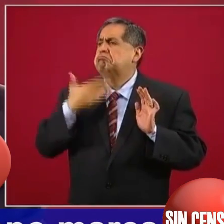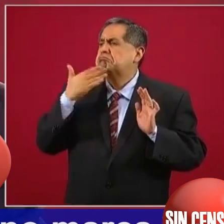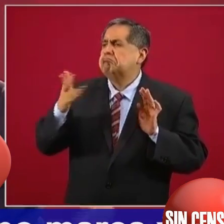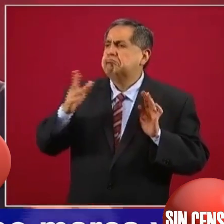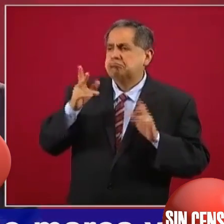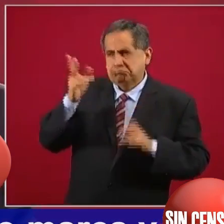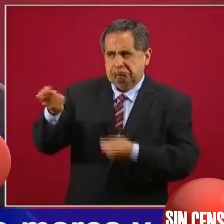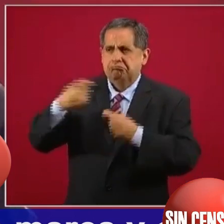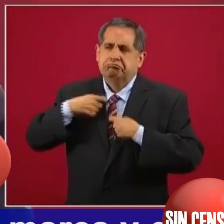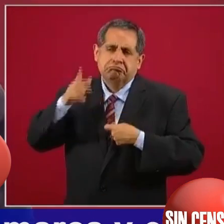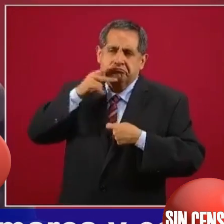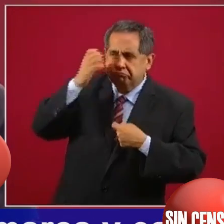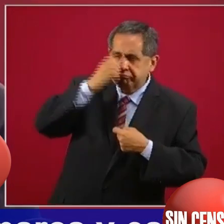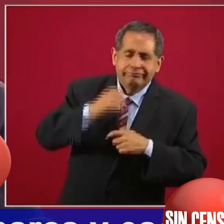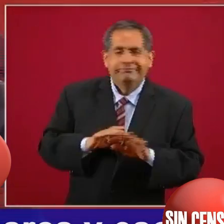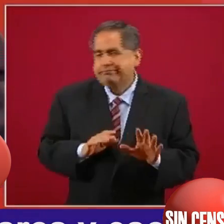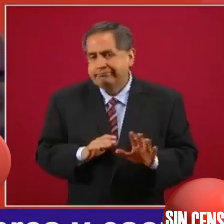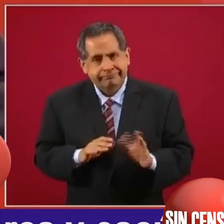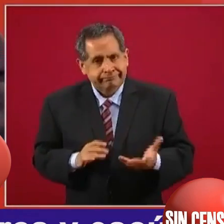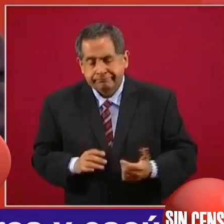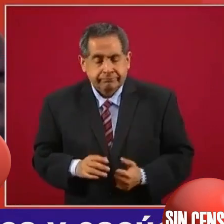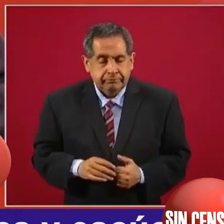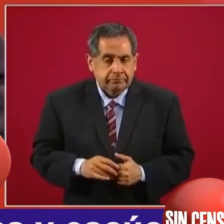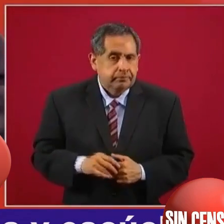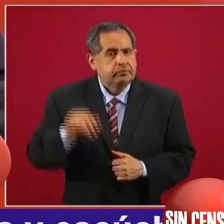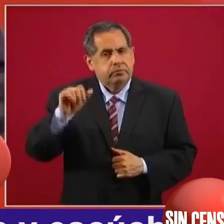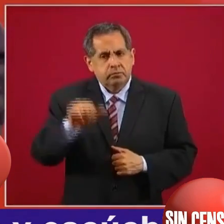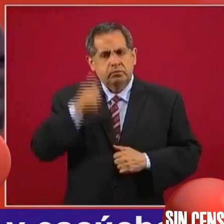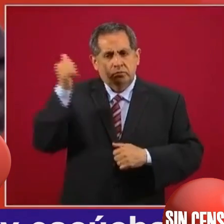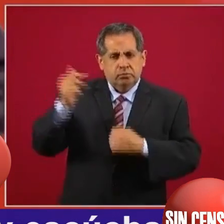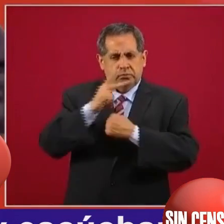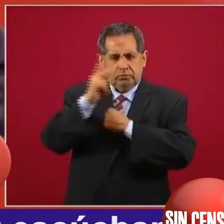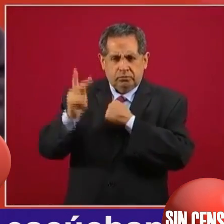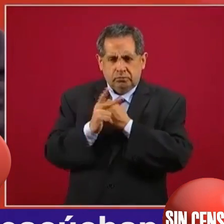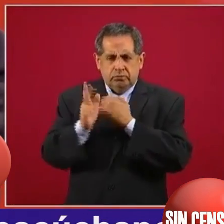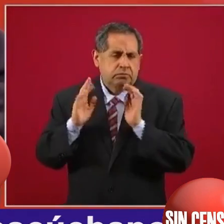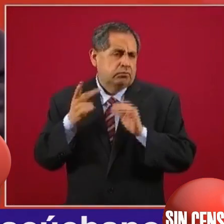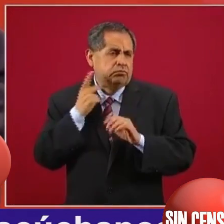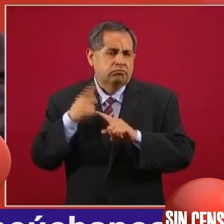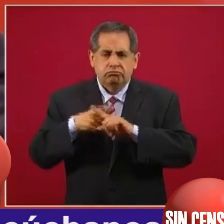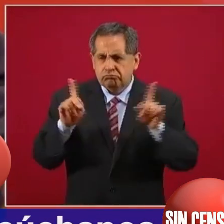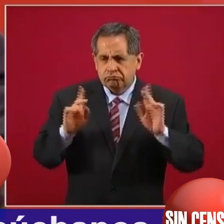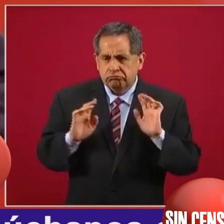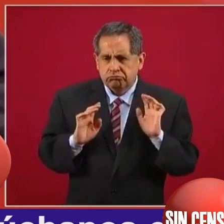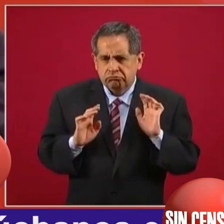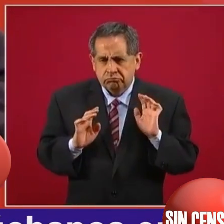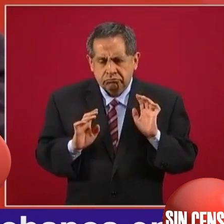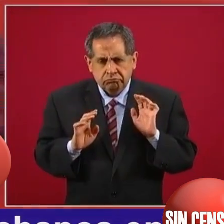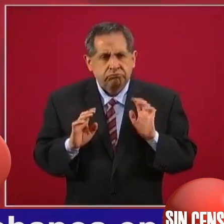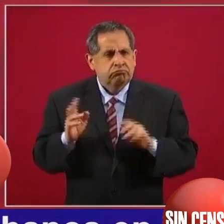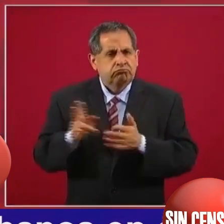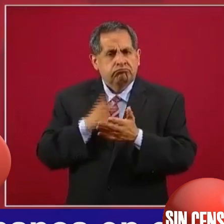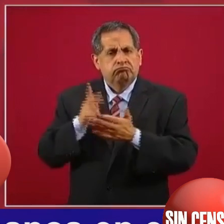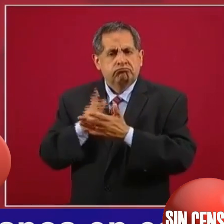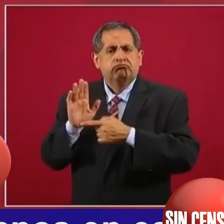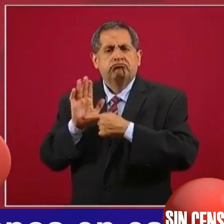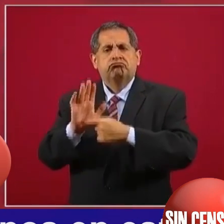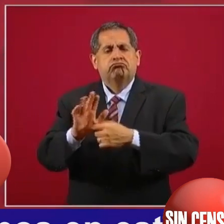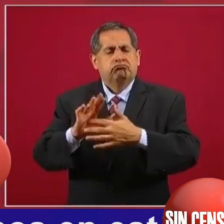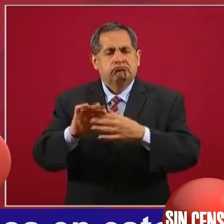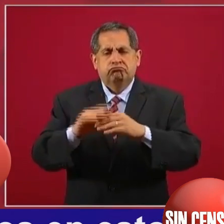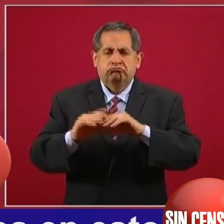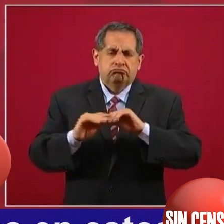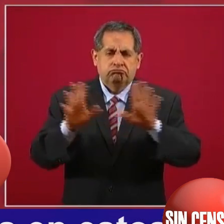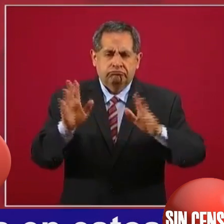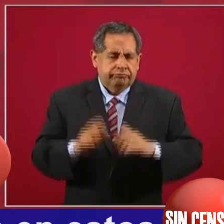síntomas. En otros países han tenido políticas diferentes. Esto lo hemos presentado en algunas ocasiones